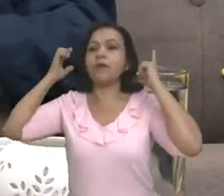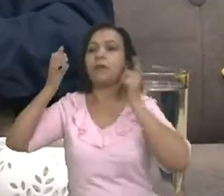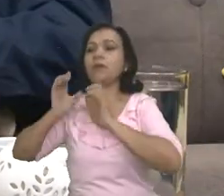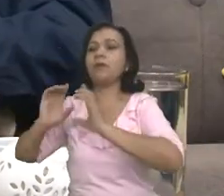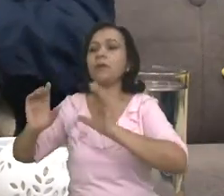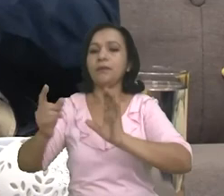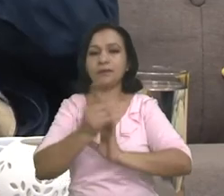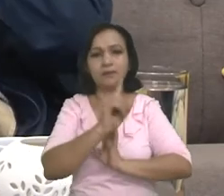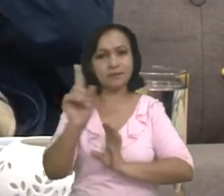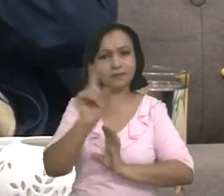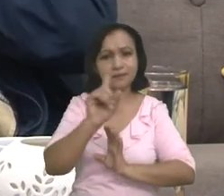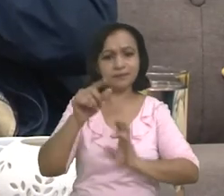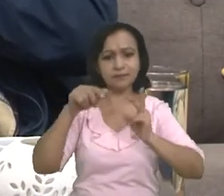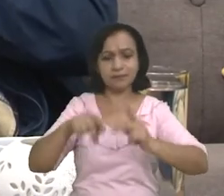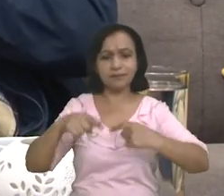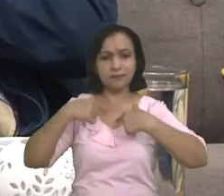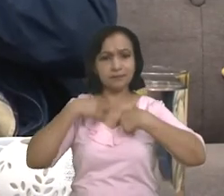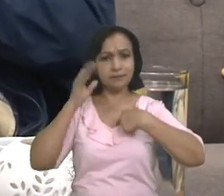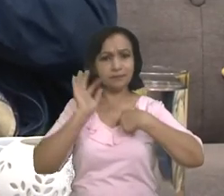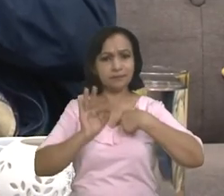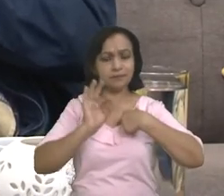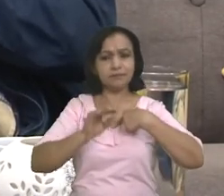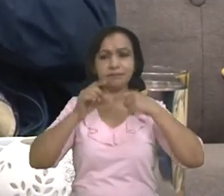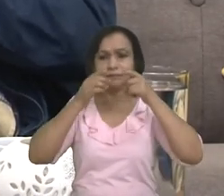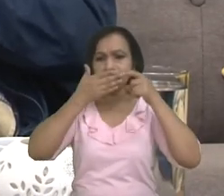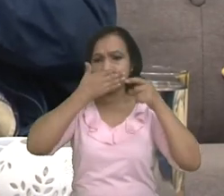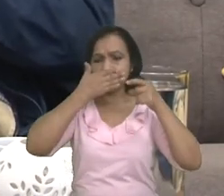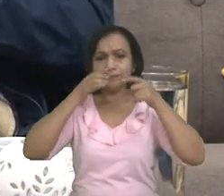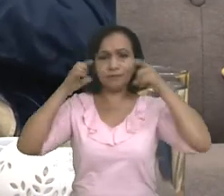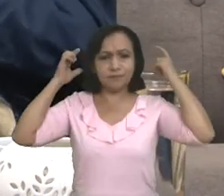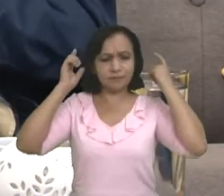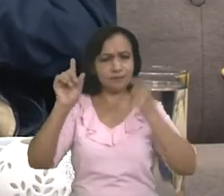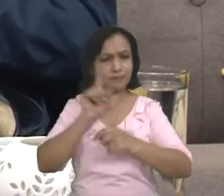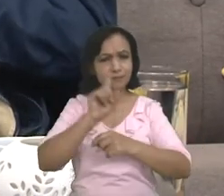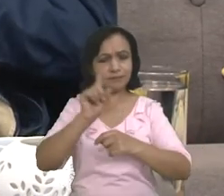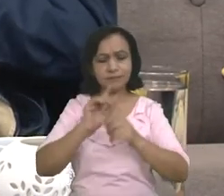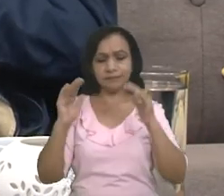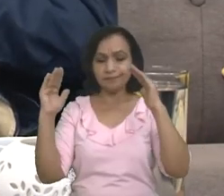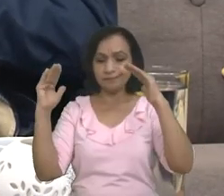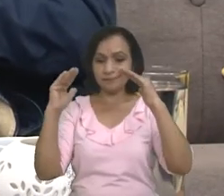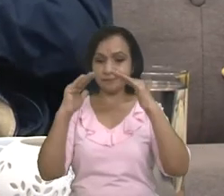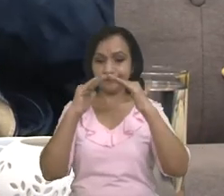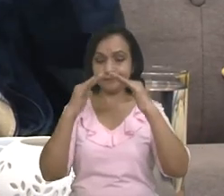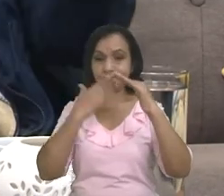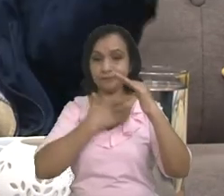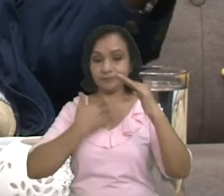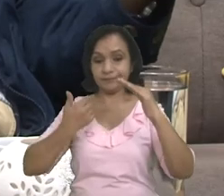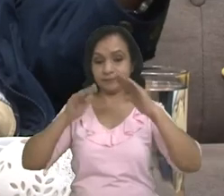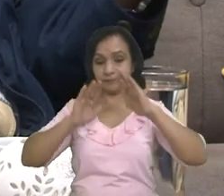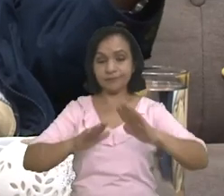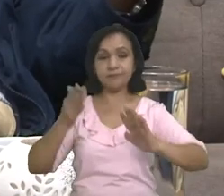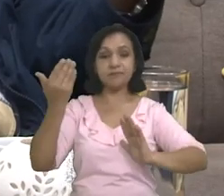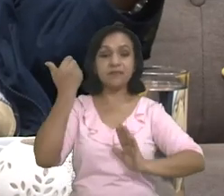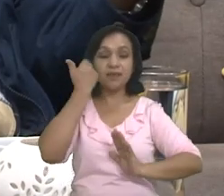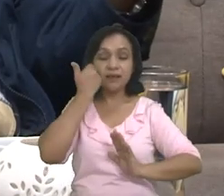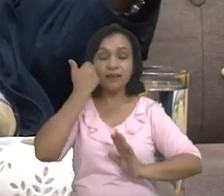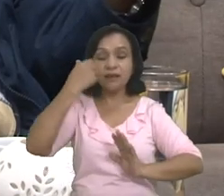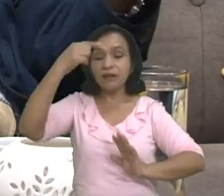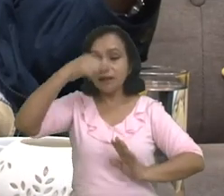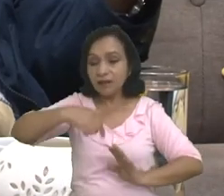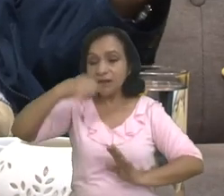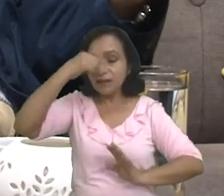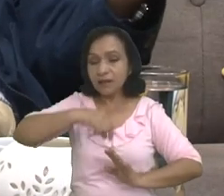todo mundo si una persona está enferma lo que tiene que hacer es quedarse en su casa no tiene que ir a acudir